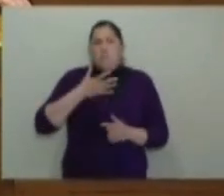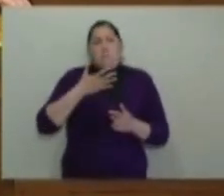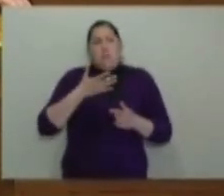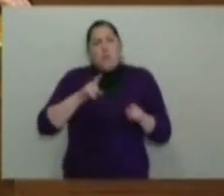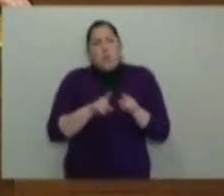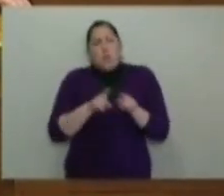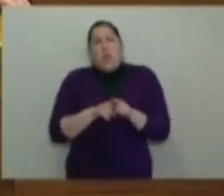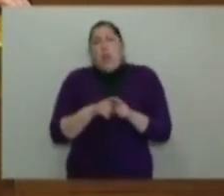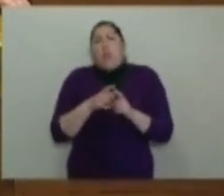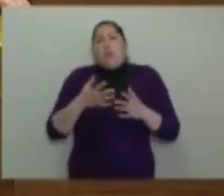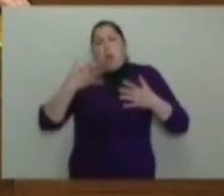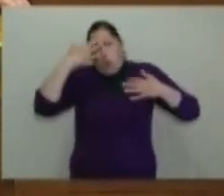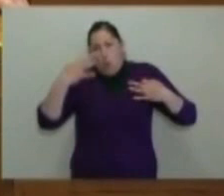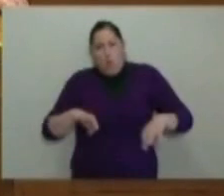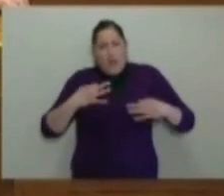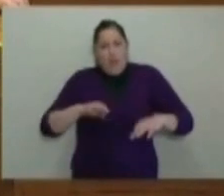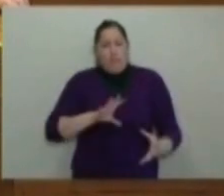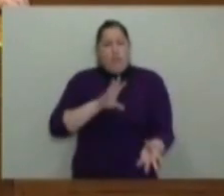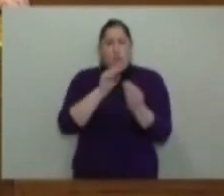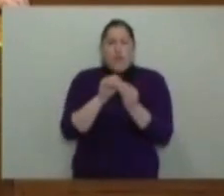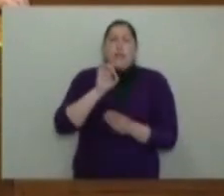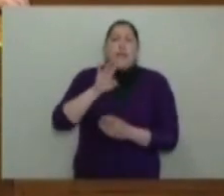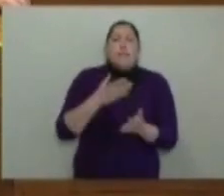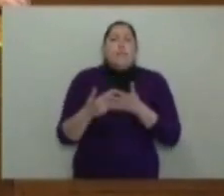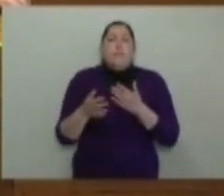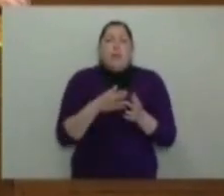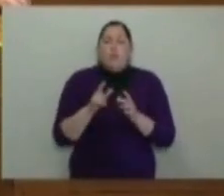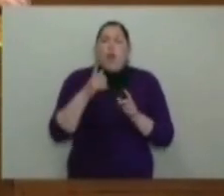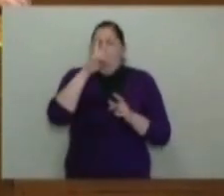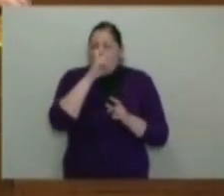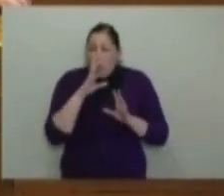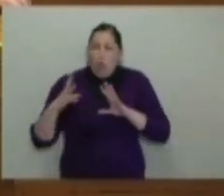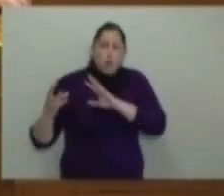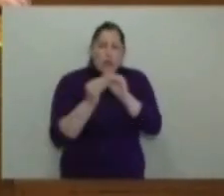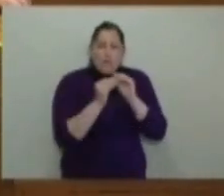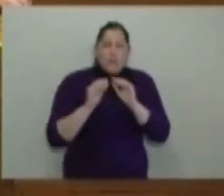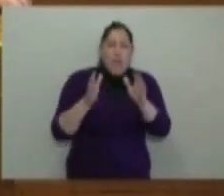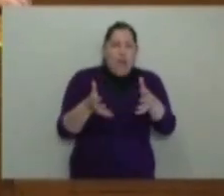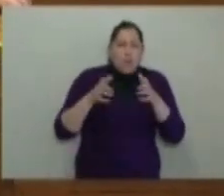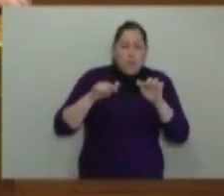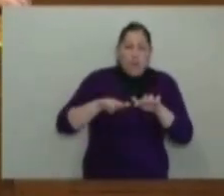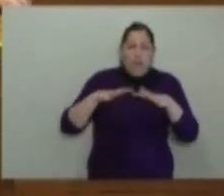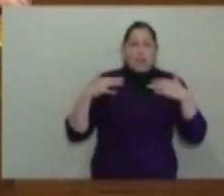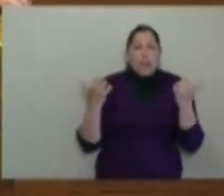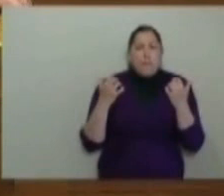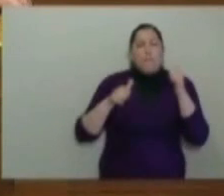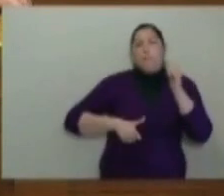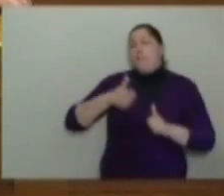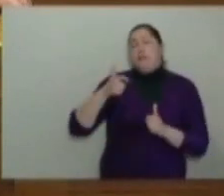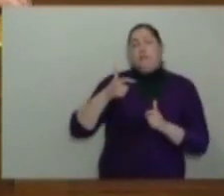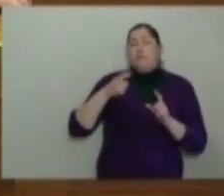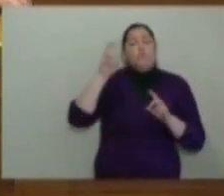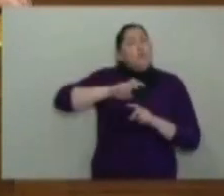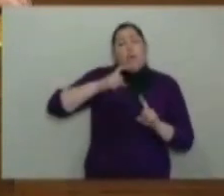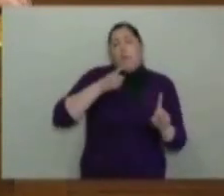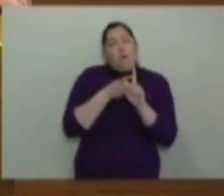coincide prácticamente con nuestra moción del 15 de marzo que recuerdo fue aprobada por unanimidad de esta cámara y que prácticamente buscaba los